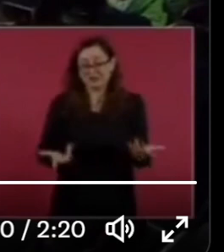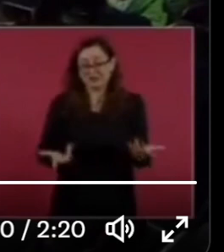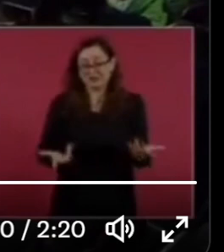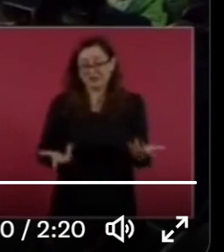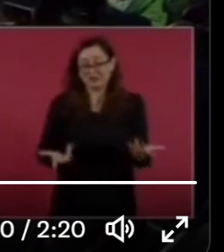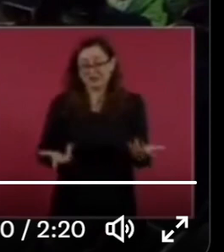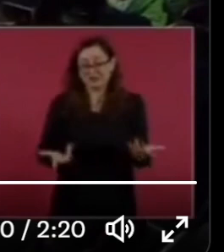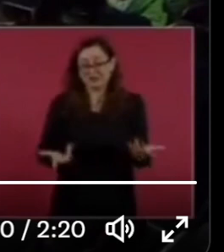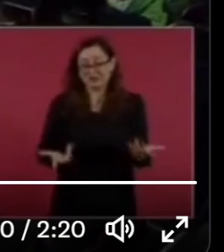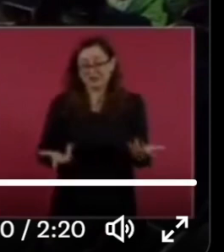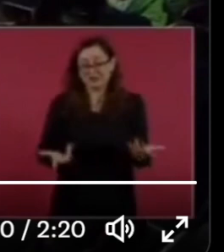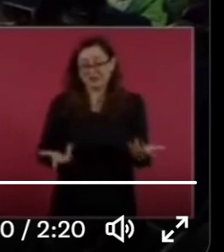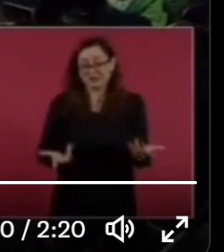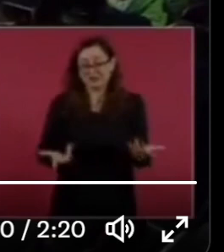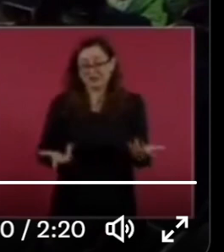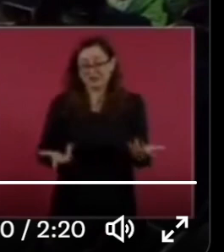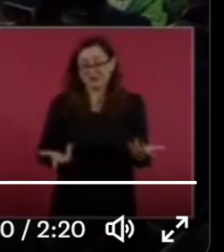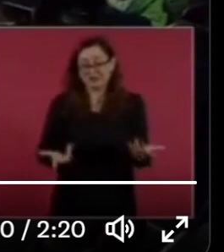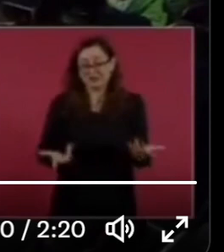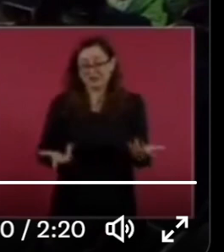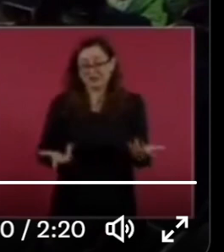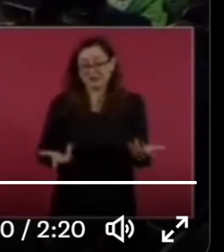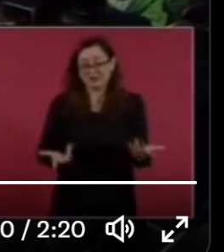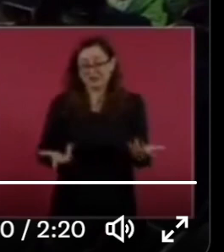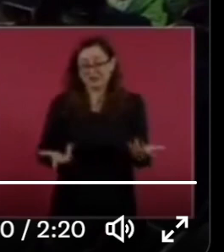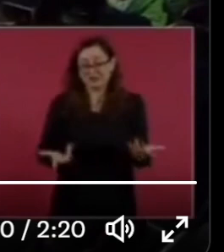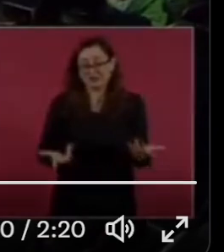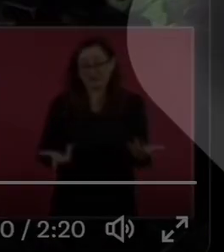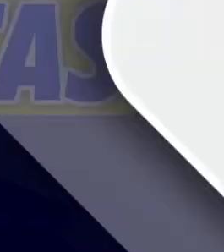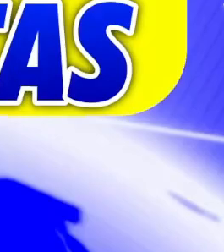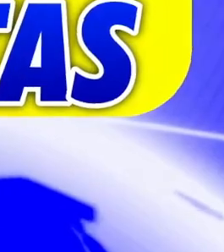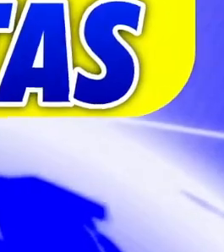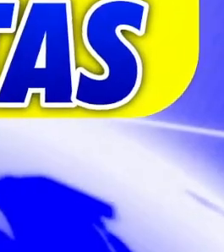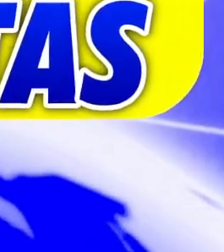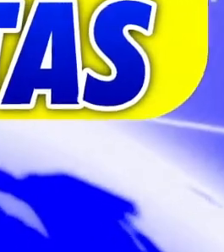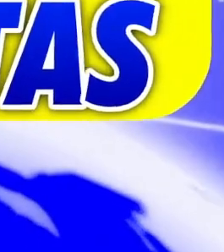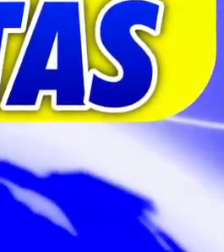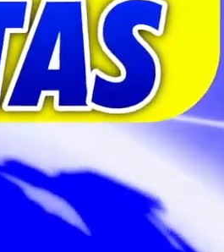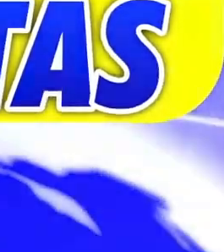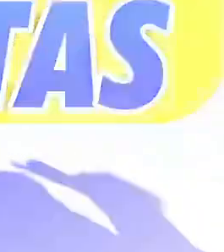el presidente no se los mandó a decir